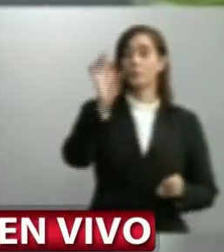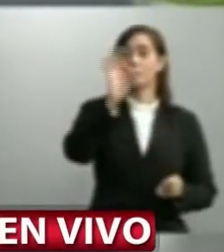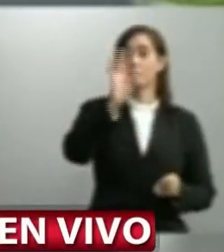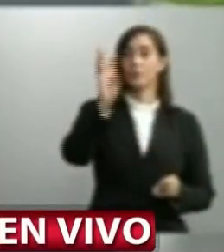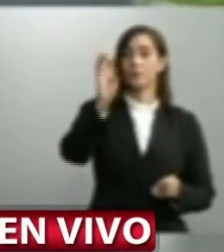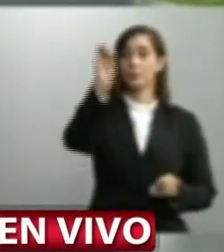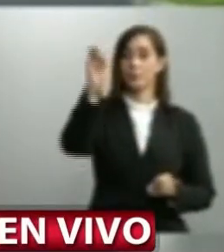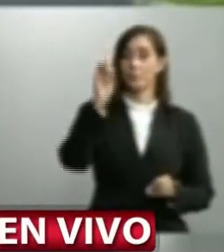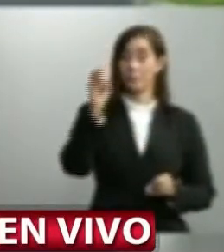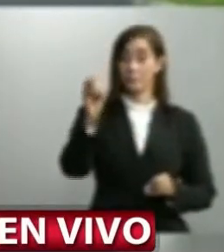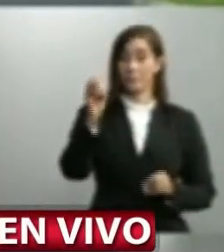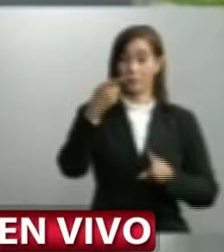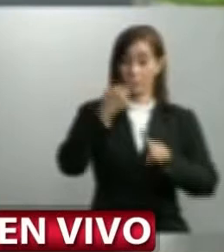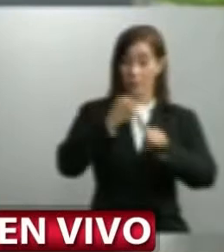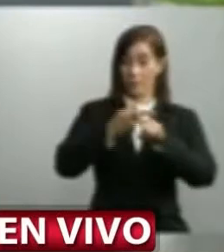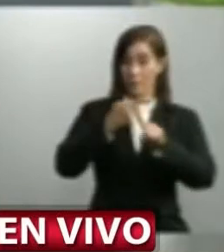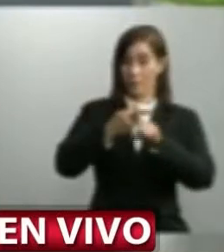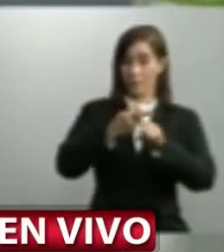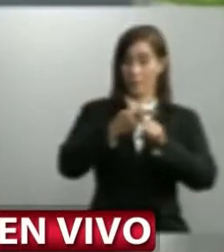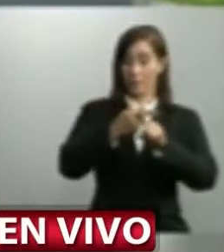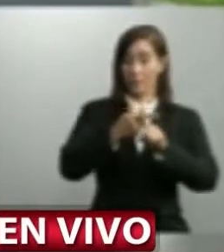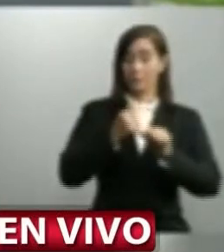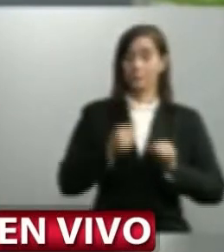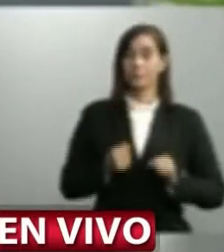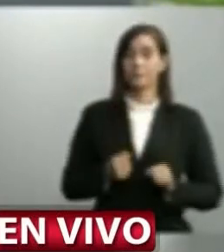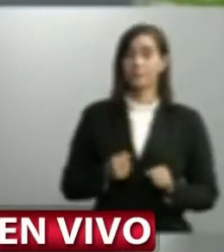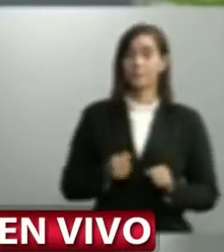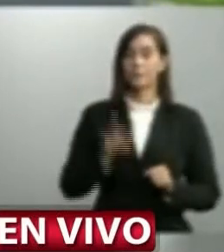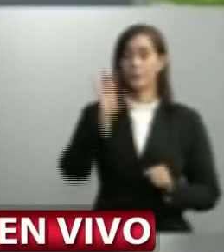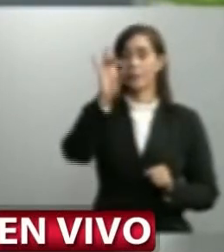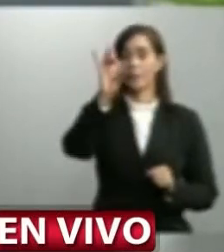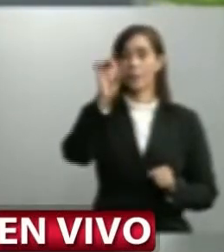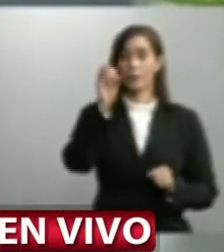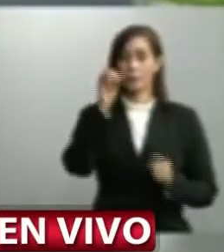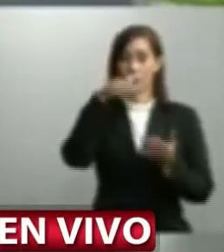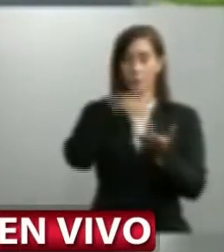18.96% la tasa de positividad,